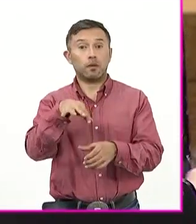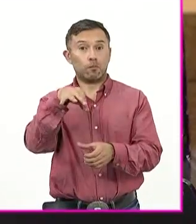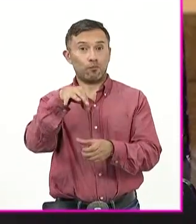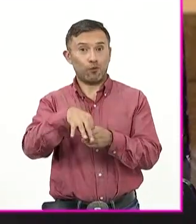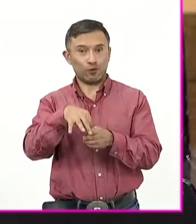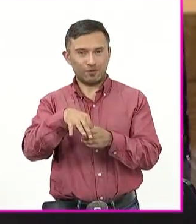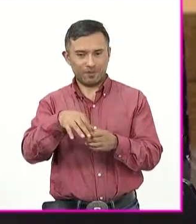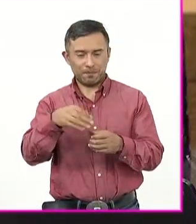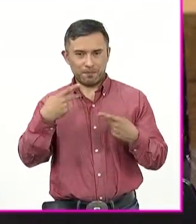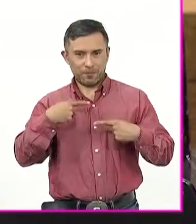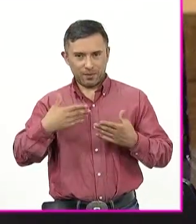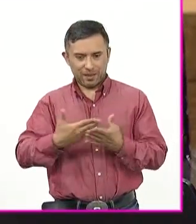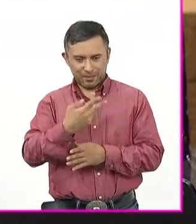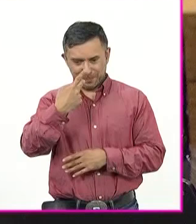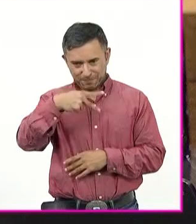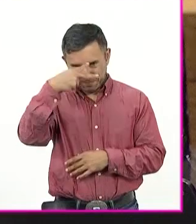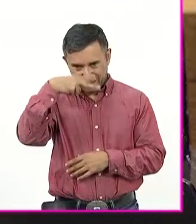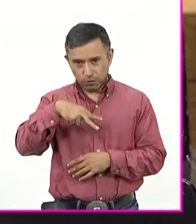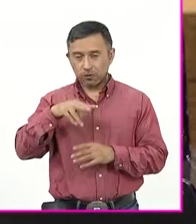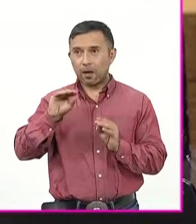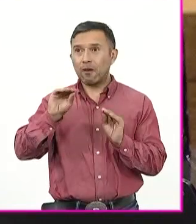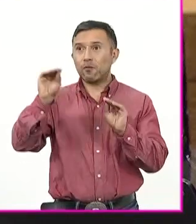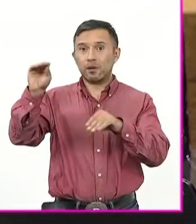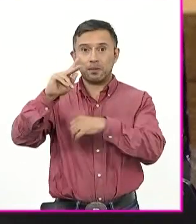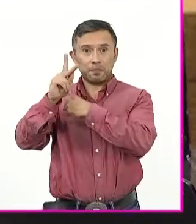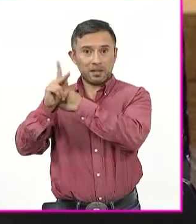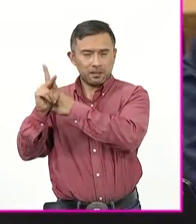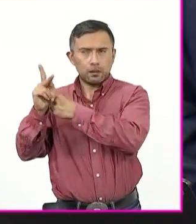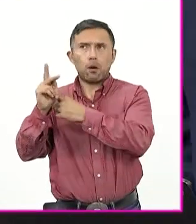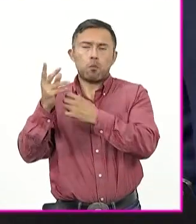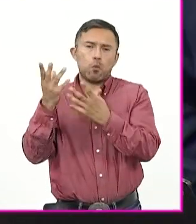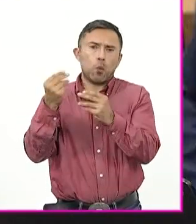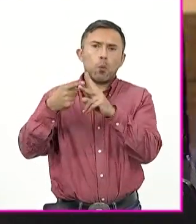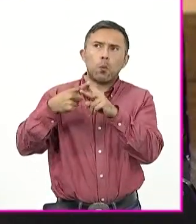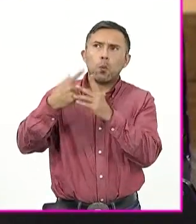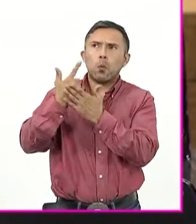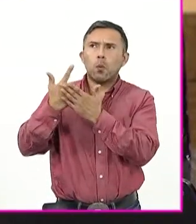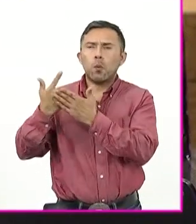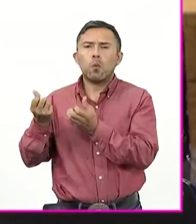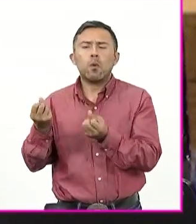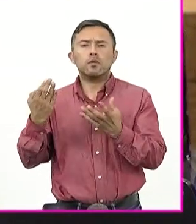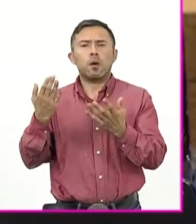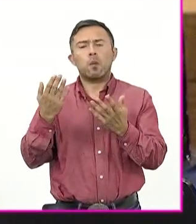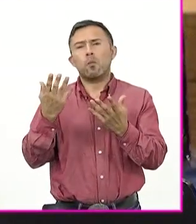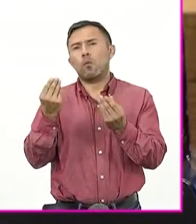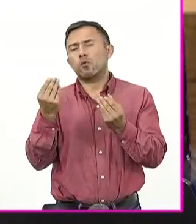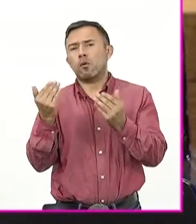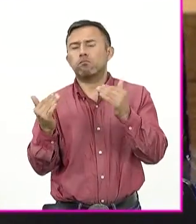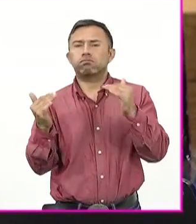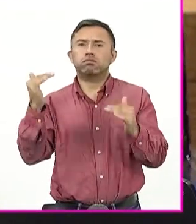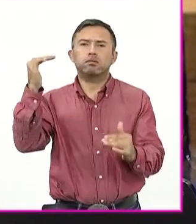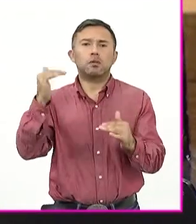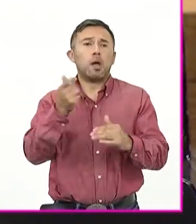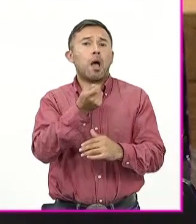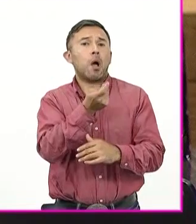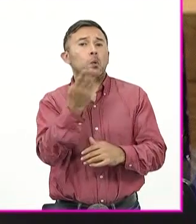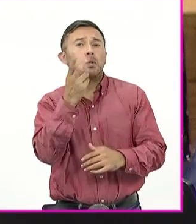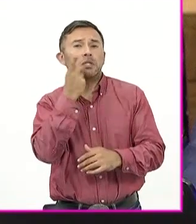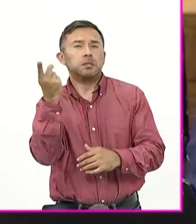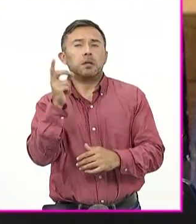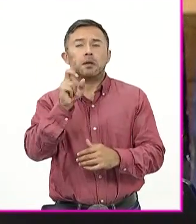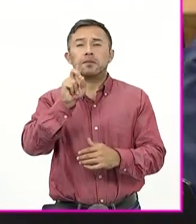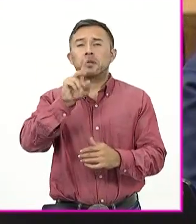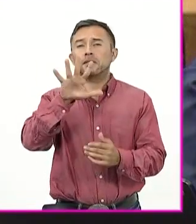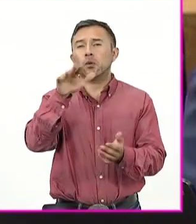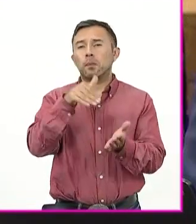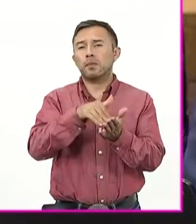extranjero, hay muchas cifras sobre cuántos mexicanos hay en el extranjero, calculadas que van desde quienes opinan que son 35 millones